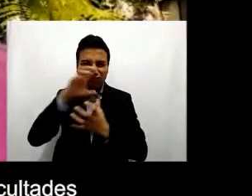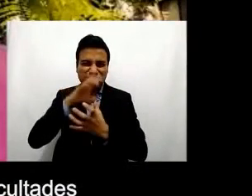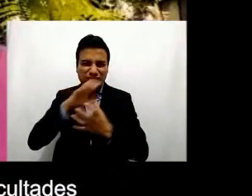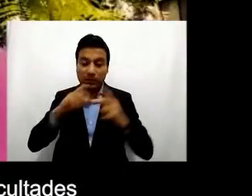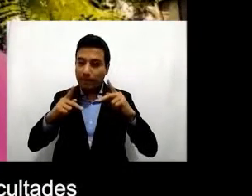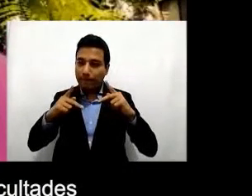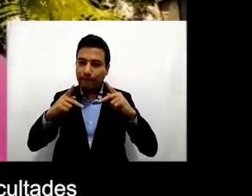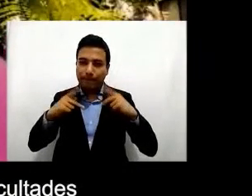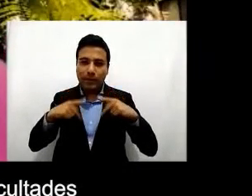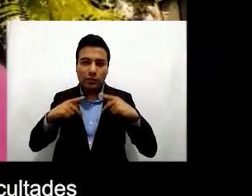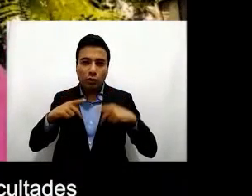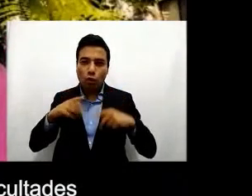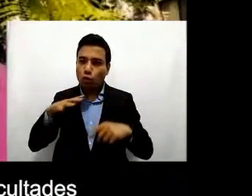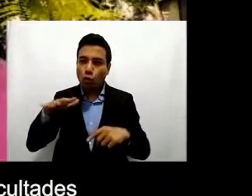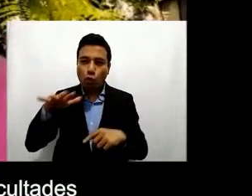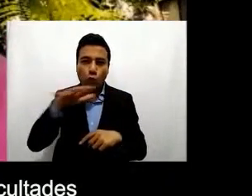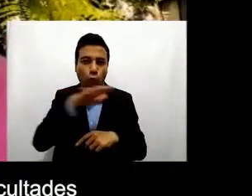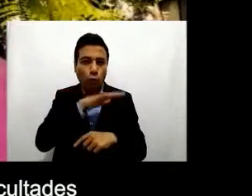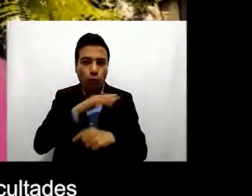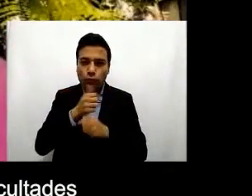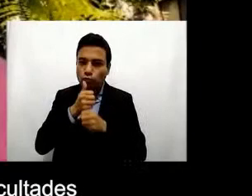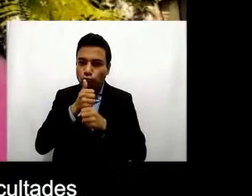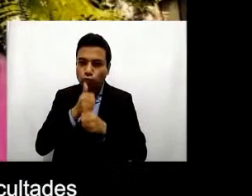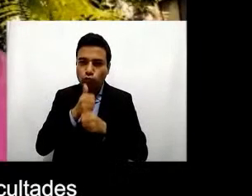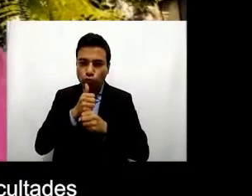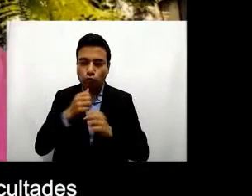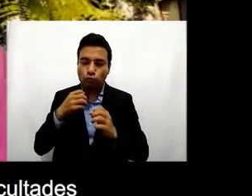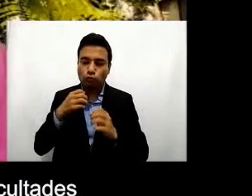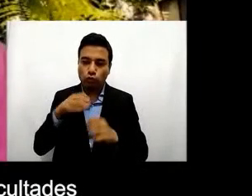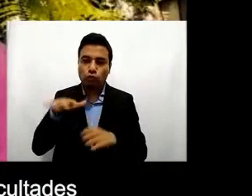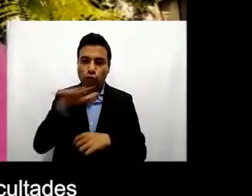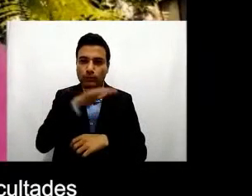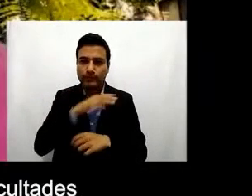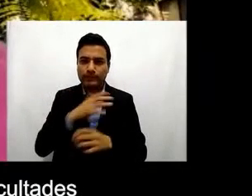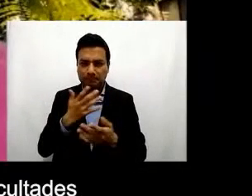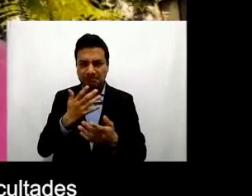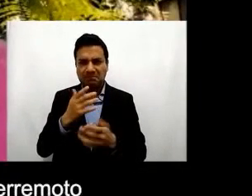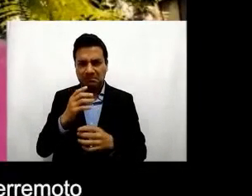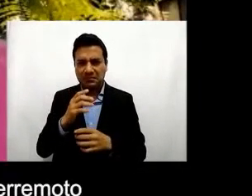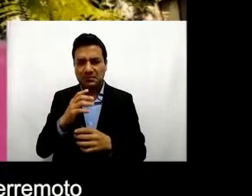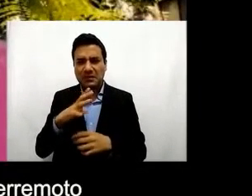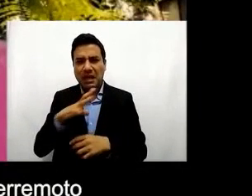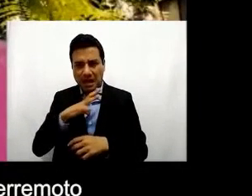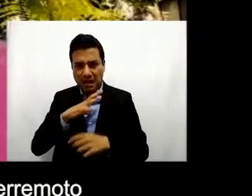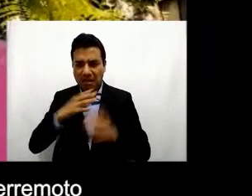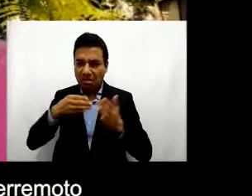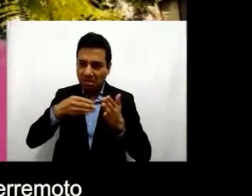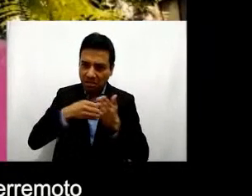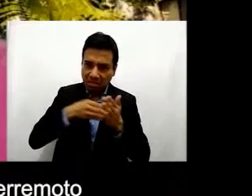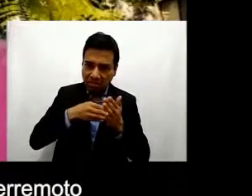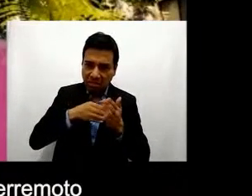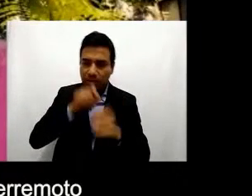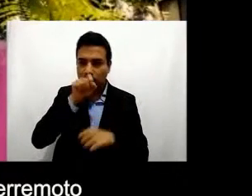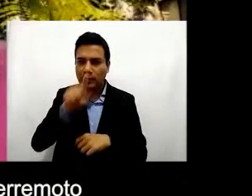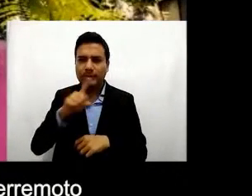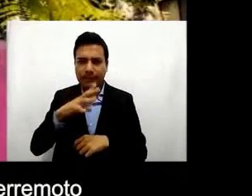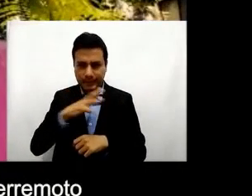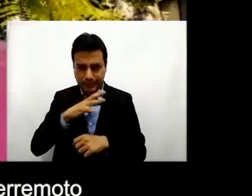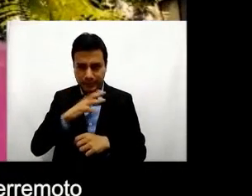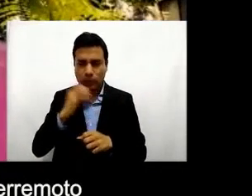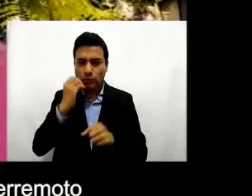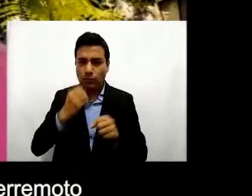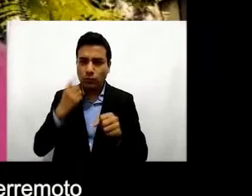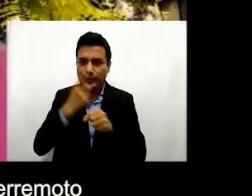siempre nos puede llevar a muchas más dificultades, pero también a muchas oportunidades. Y en esto, en ese sentido, creo que como lo fue